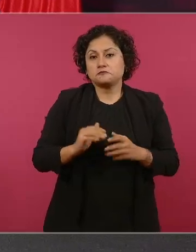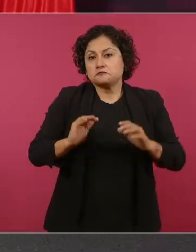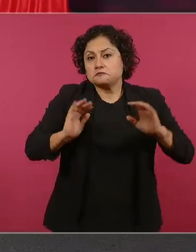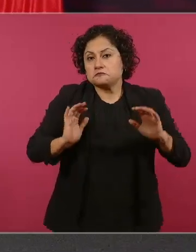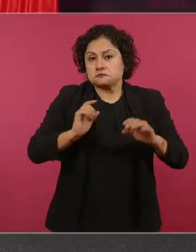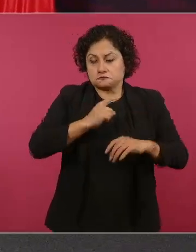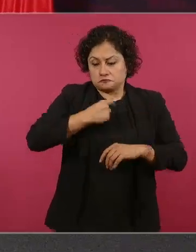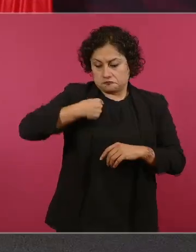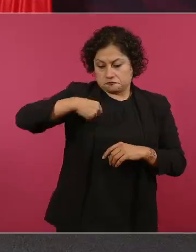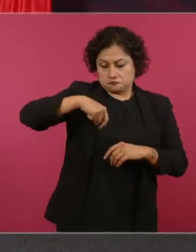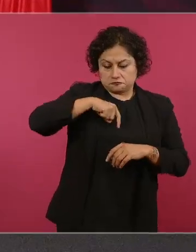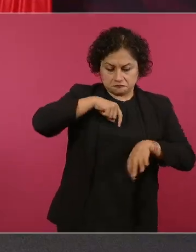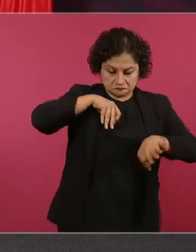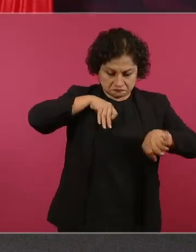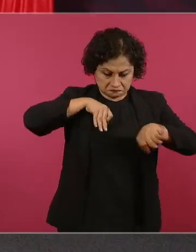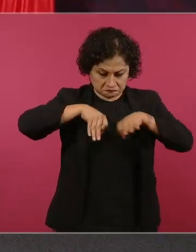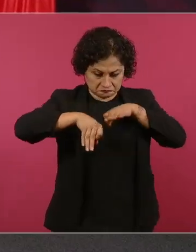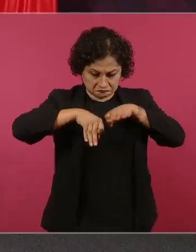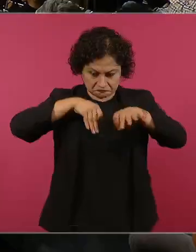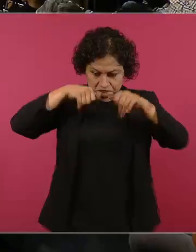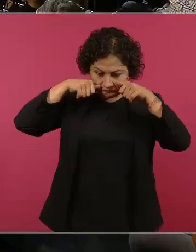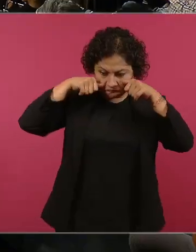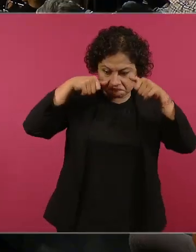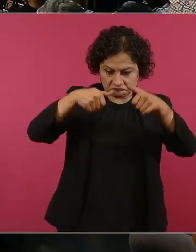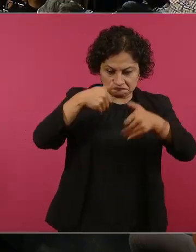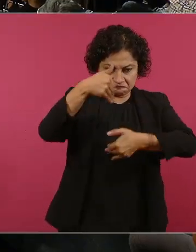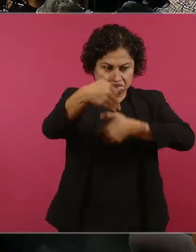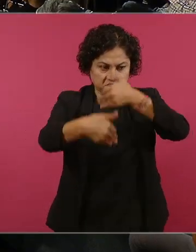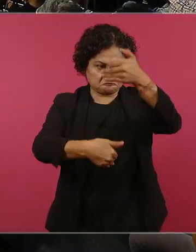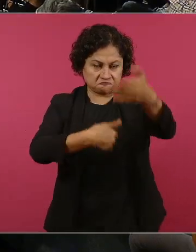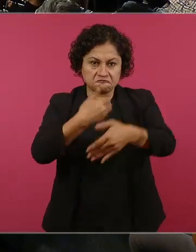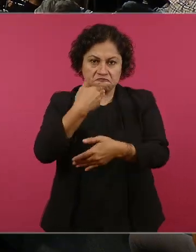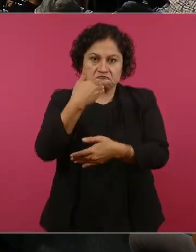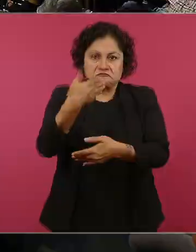trabajando bien en materia de cooperación económica.